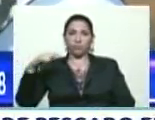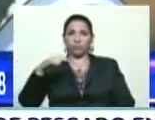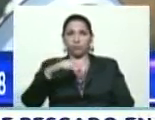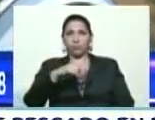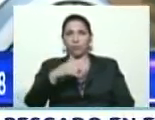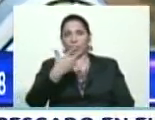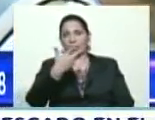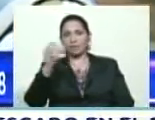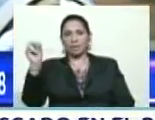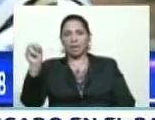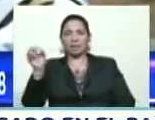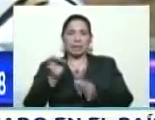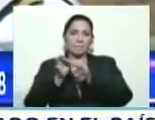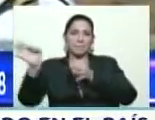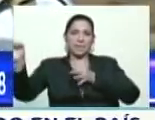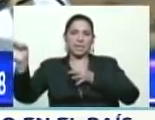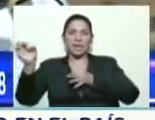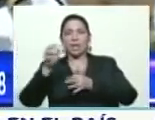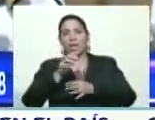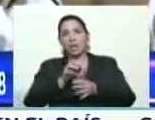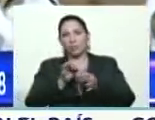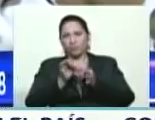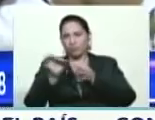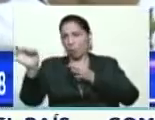de kilómetros sin escalas.